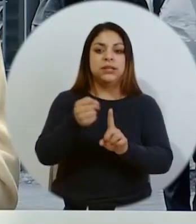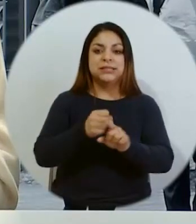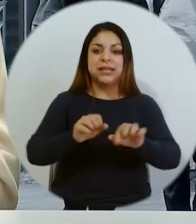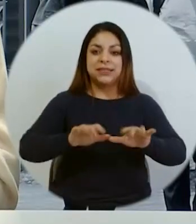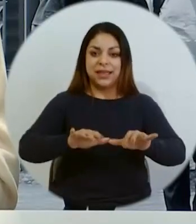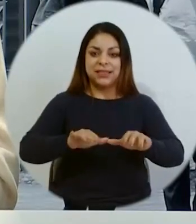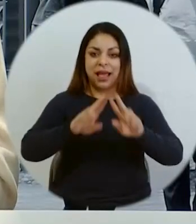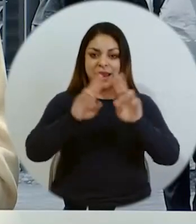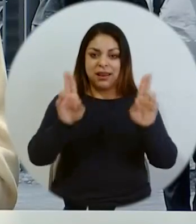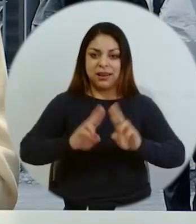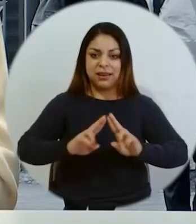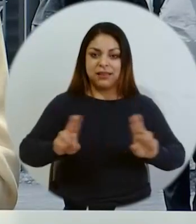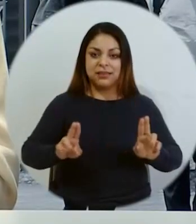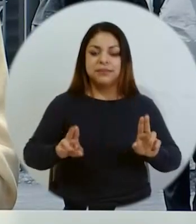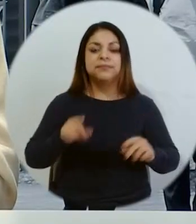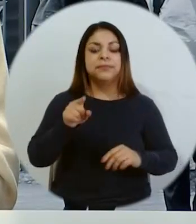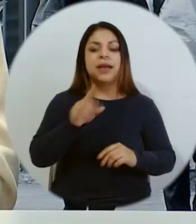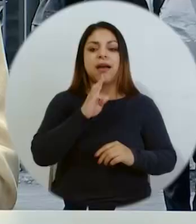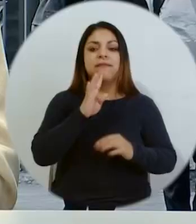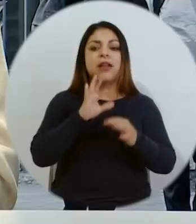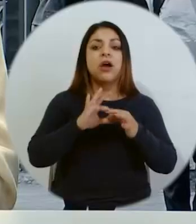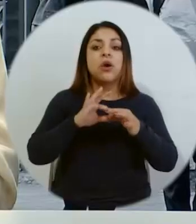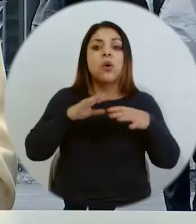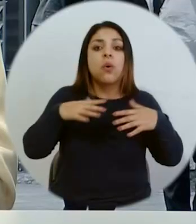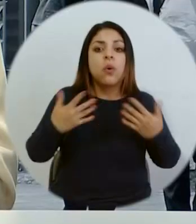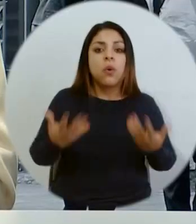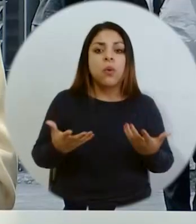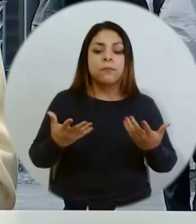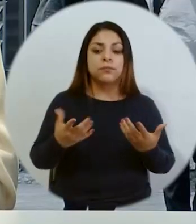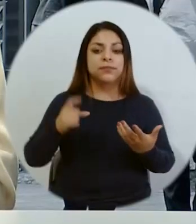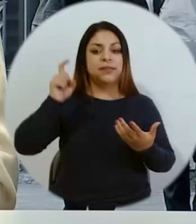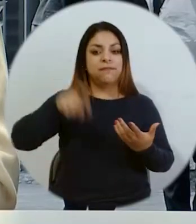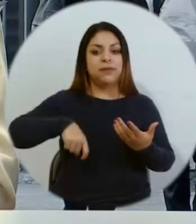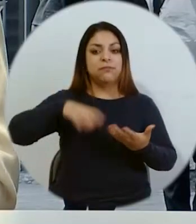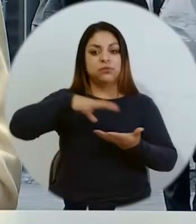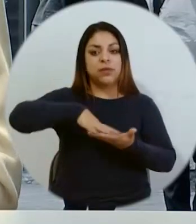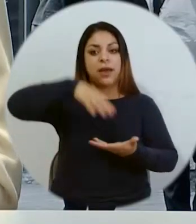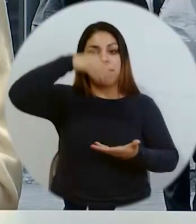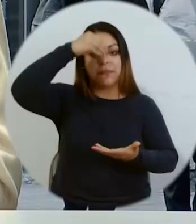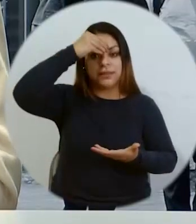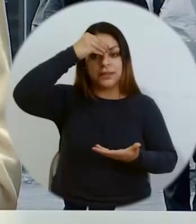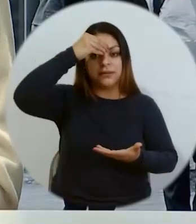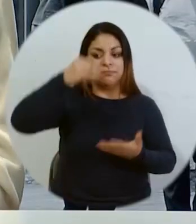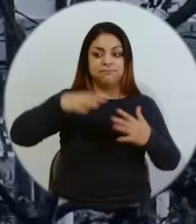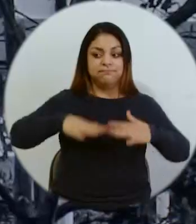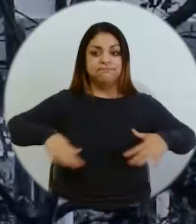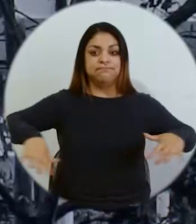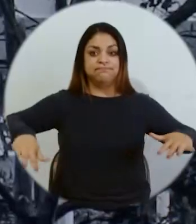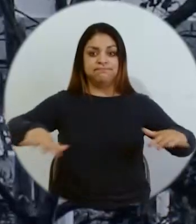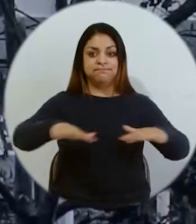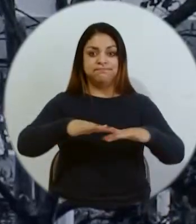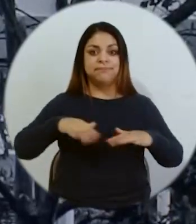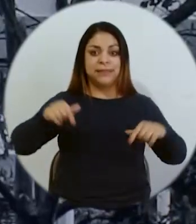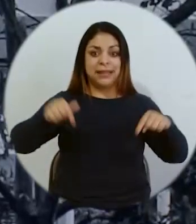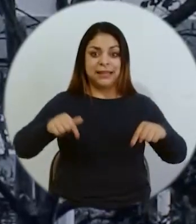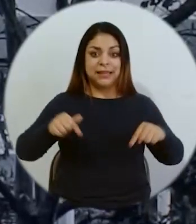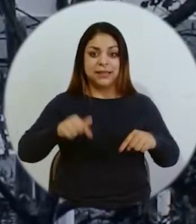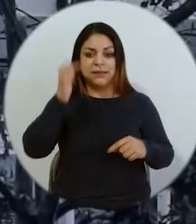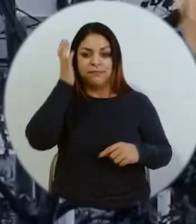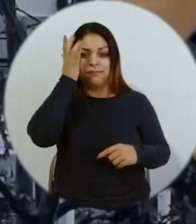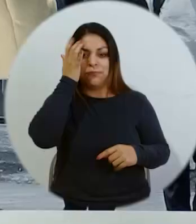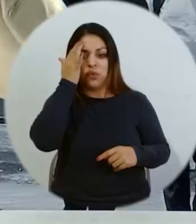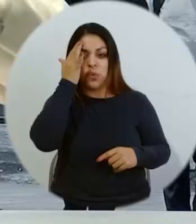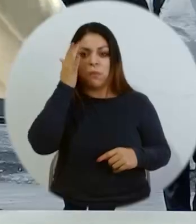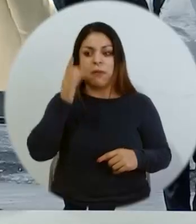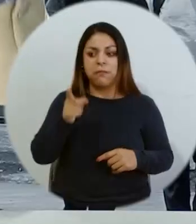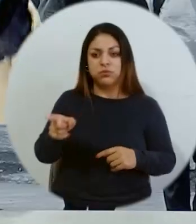digital, de cómo tenemos que aprender, así como en el entorno físico. Nos preocupamos porque